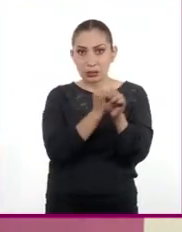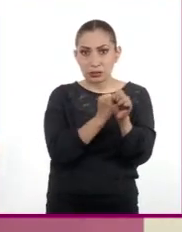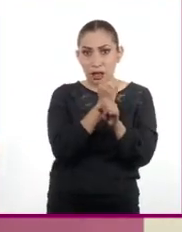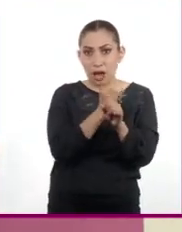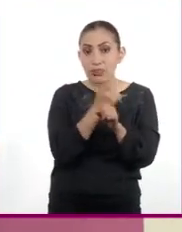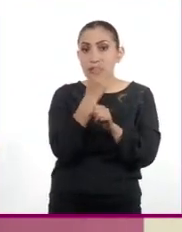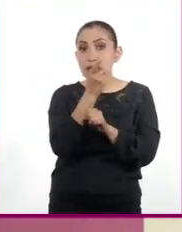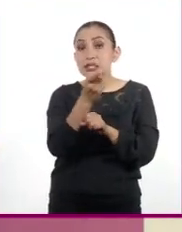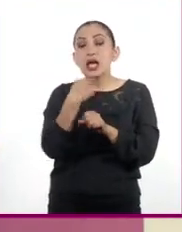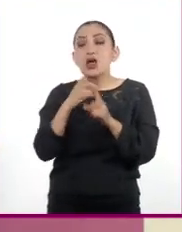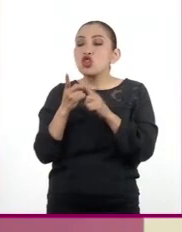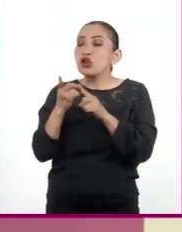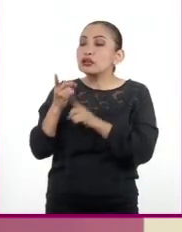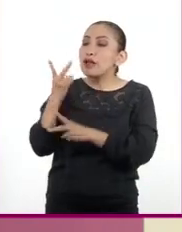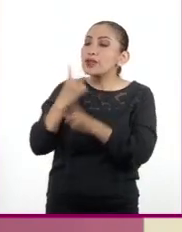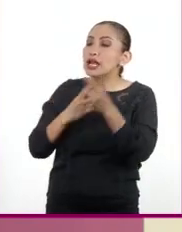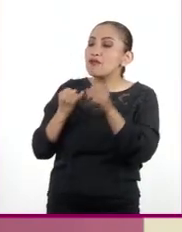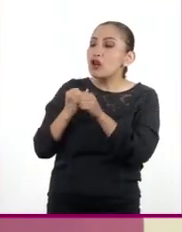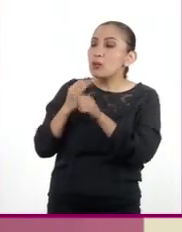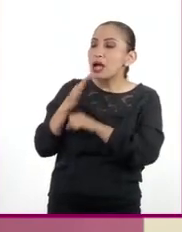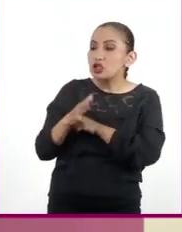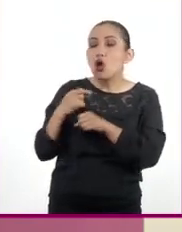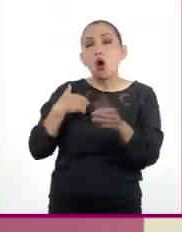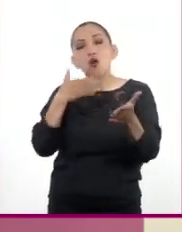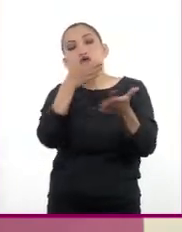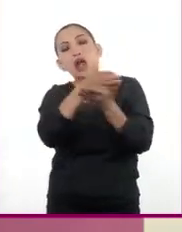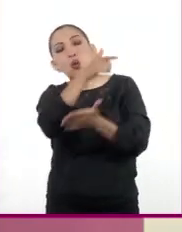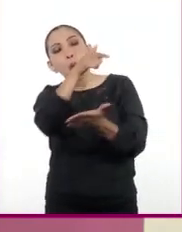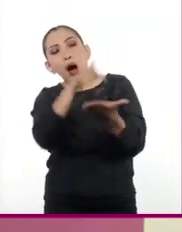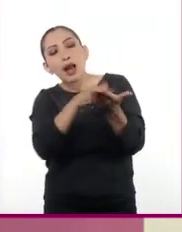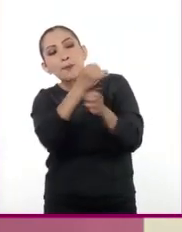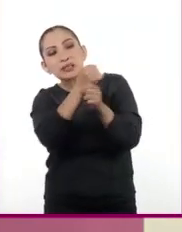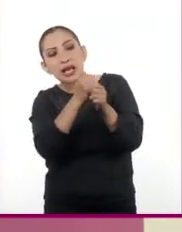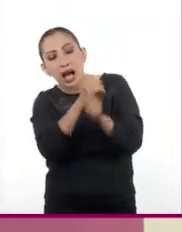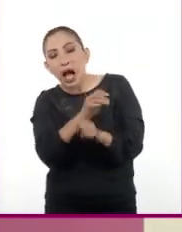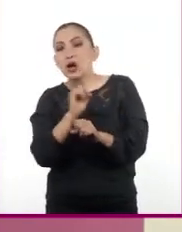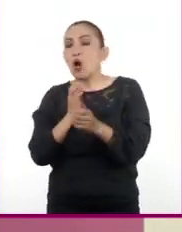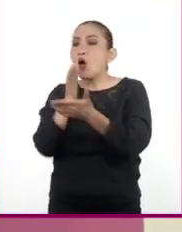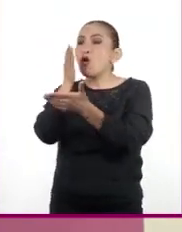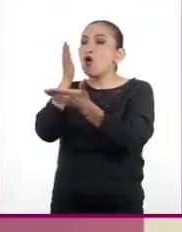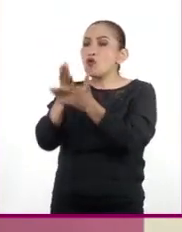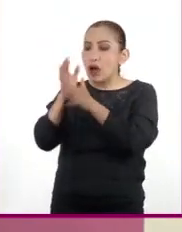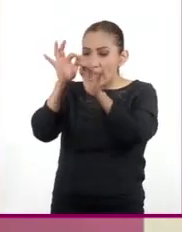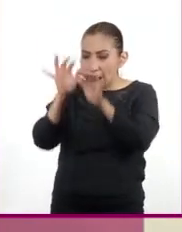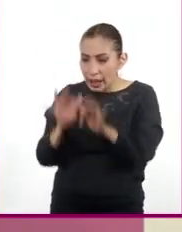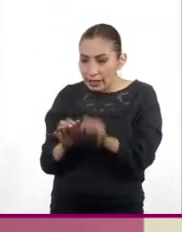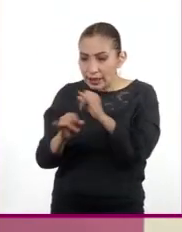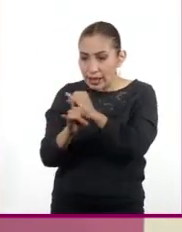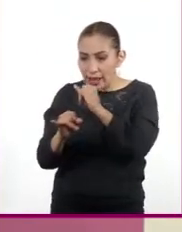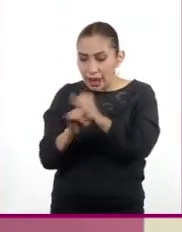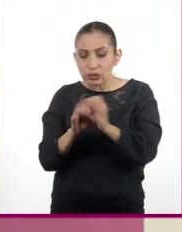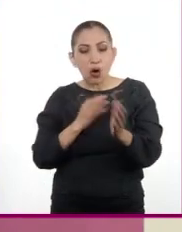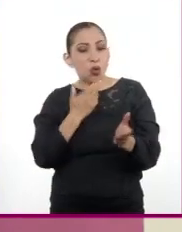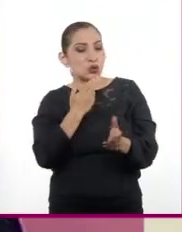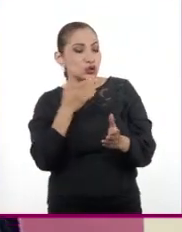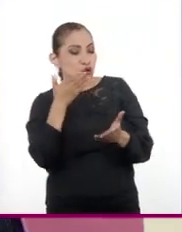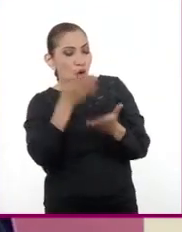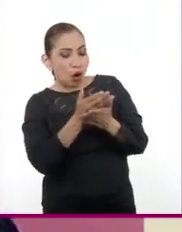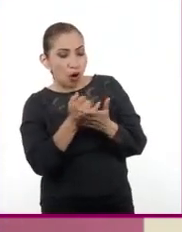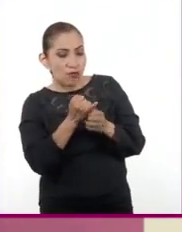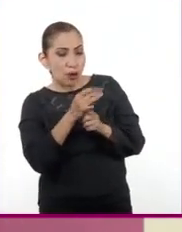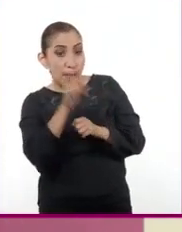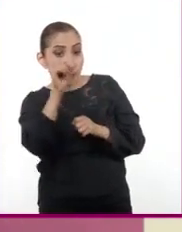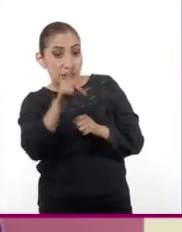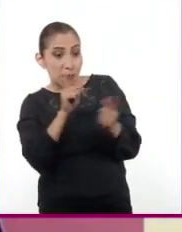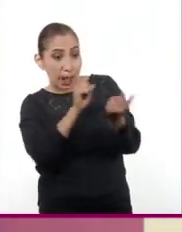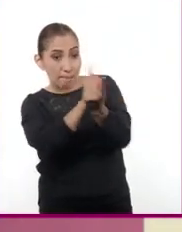dice cuáles son sus fuentes, si asistió a una institución pública, si utilizó un banco de información, si utilizó información que las